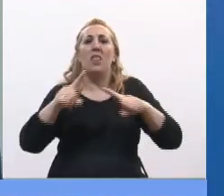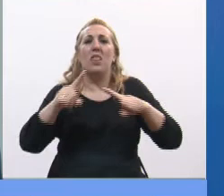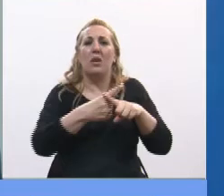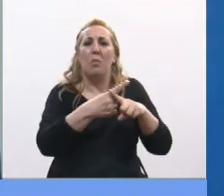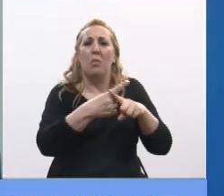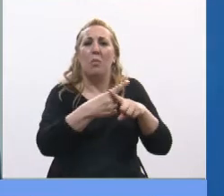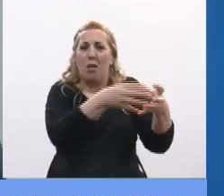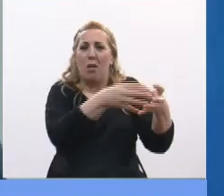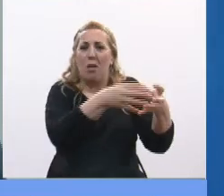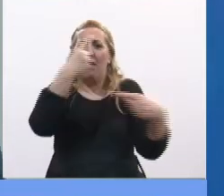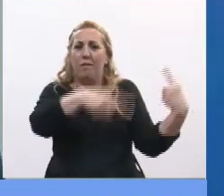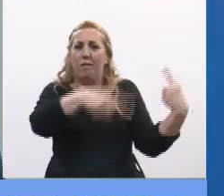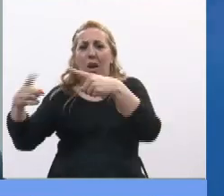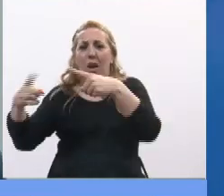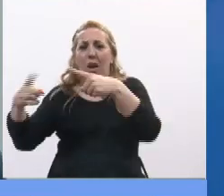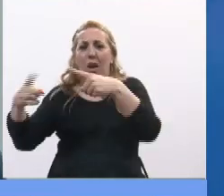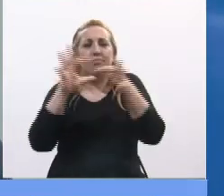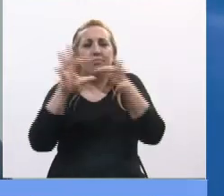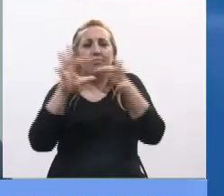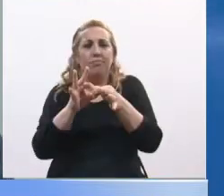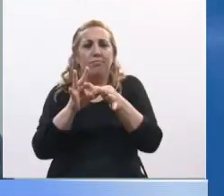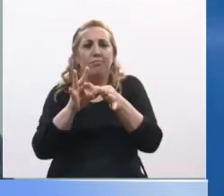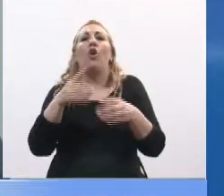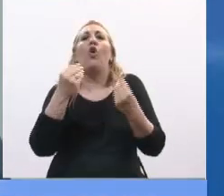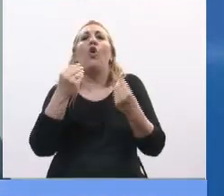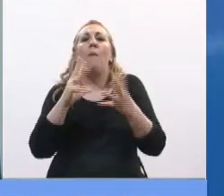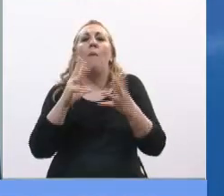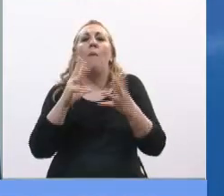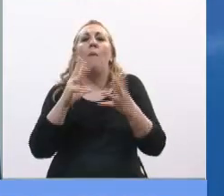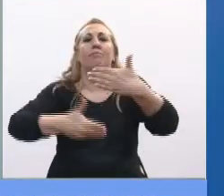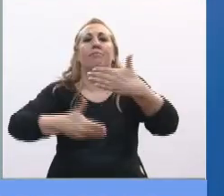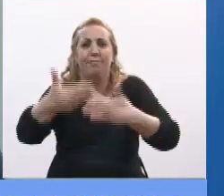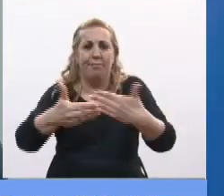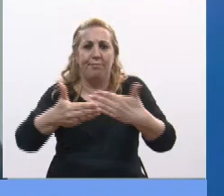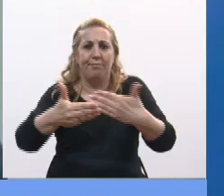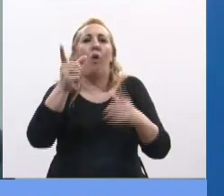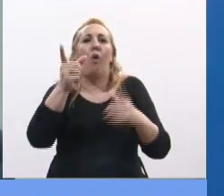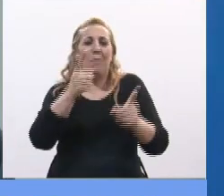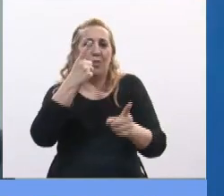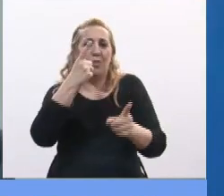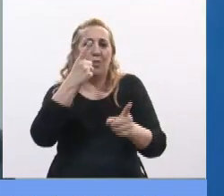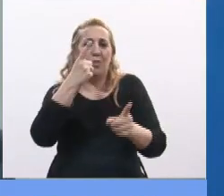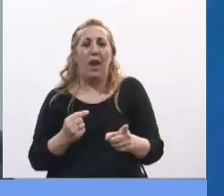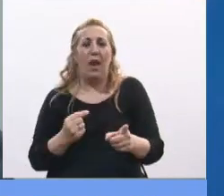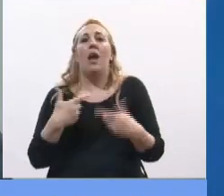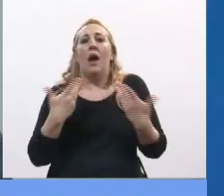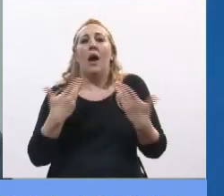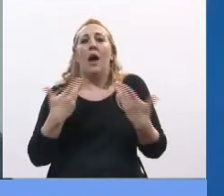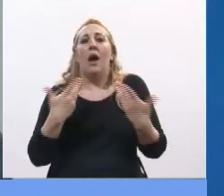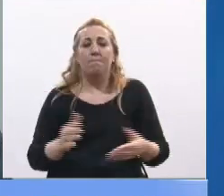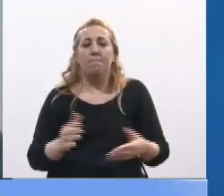que fue marcando de alguna manera los distintos pasos para llegar a ese día? Con lo cual,